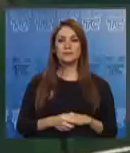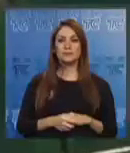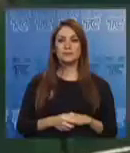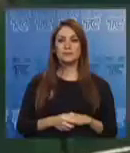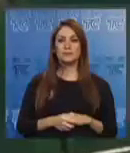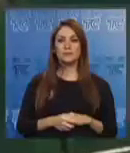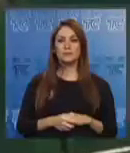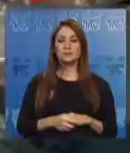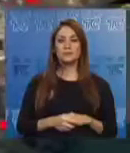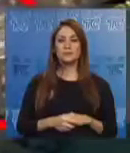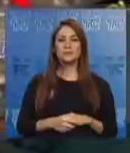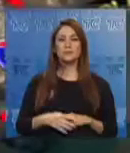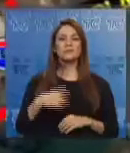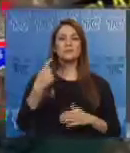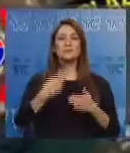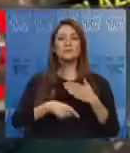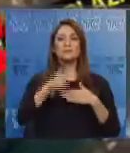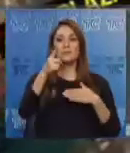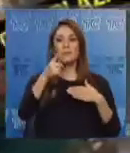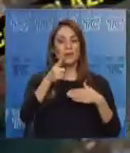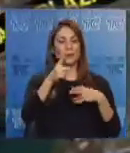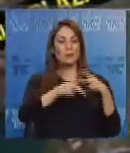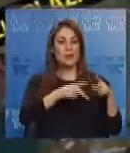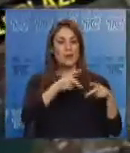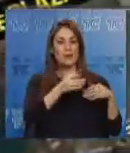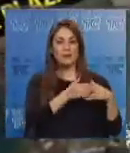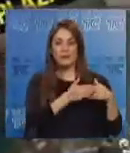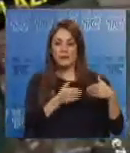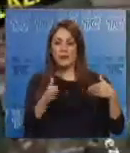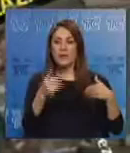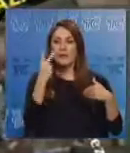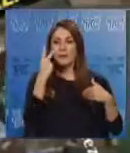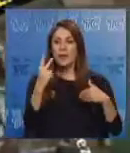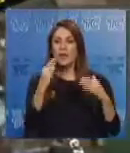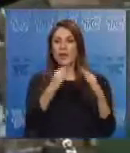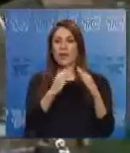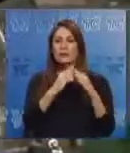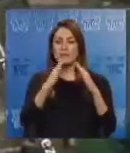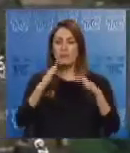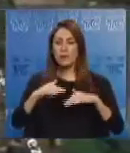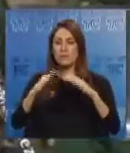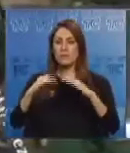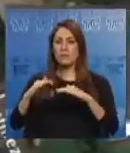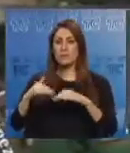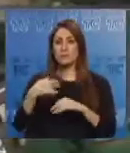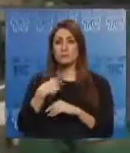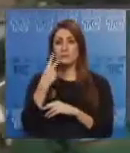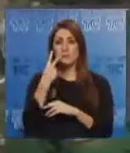En la calle Plaza Costa, que va desde la playa hacia el mercado, vemos varias viviendas desplomadas.